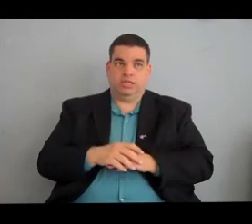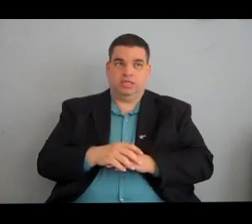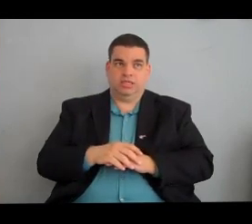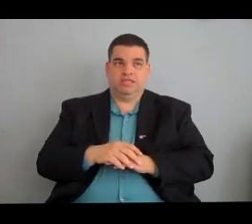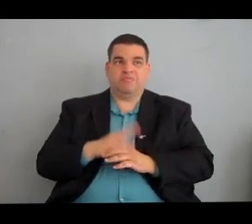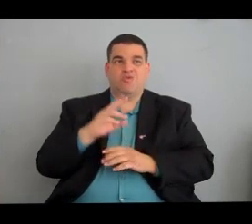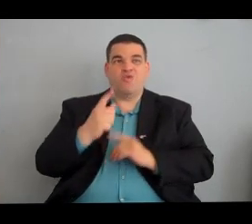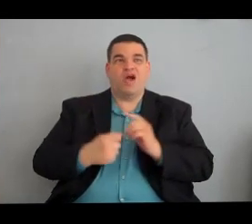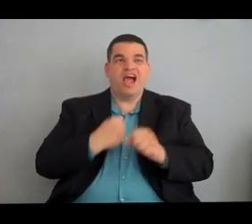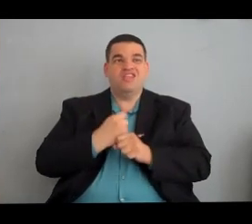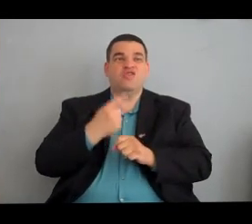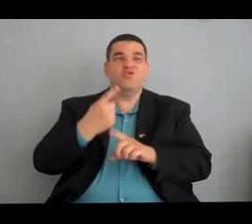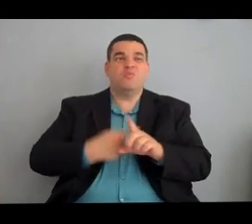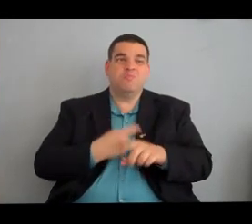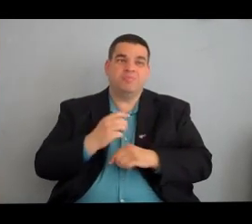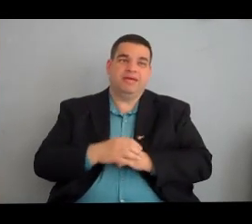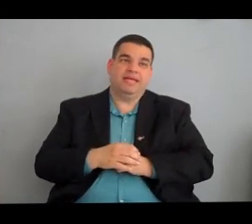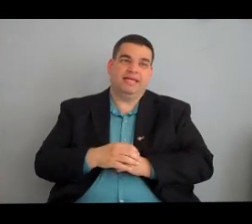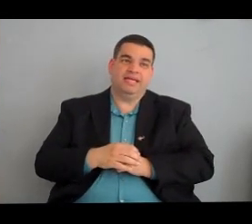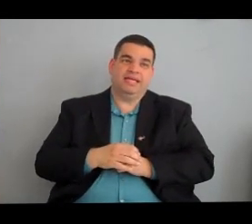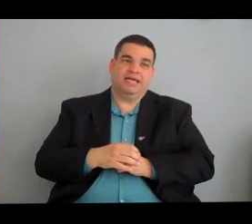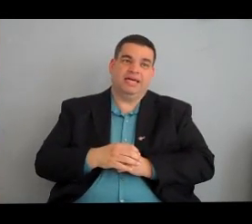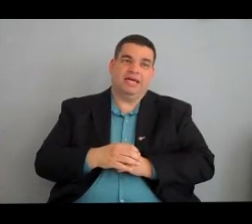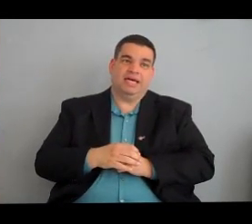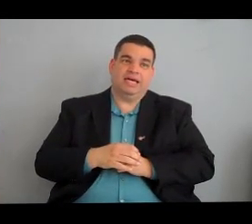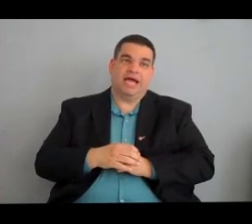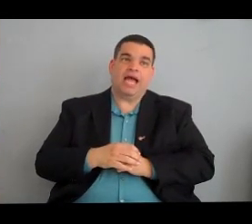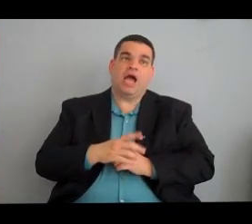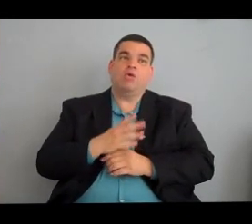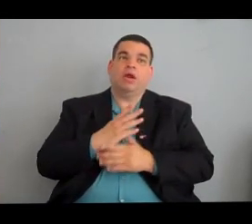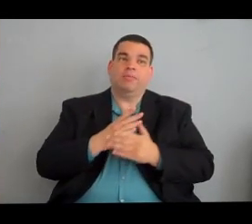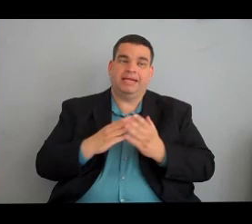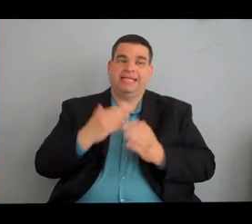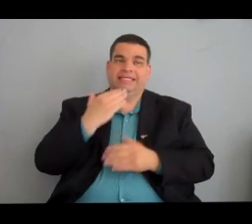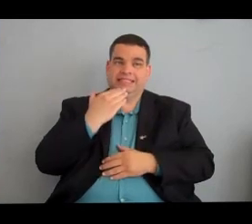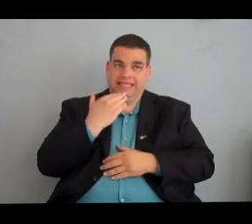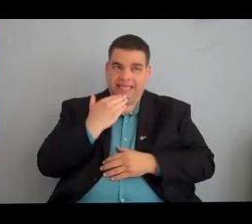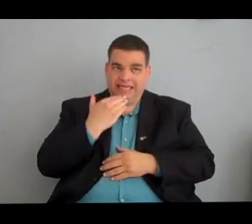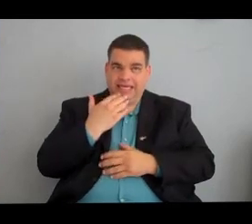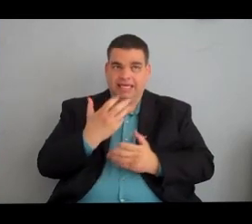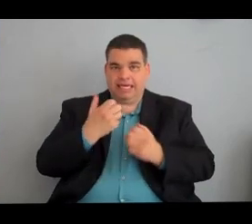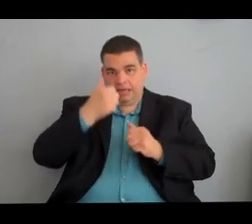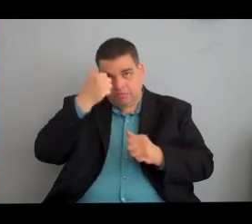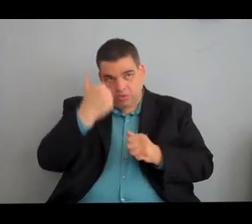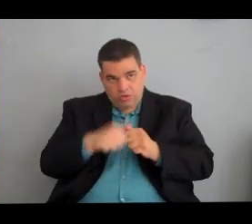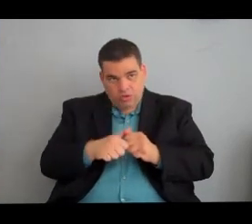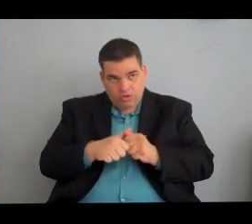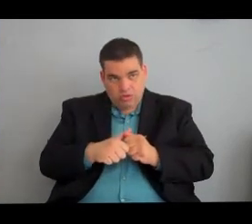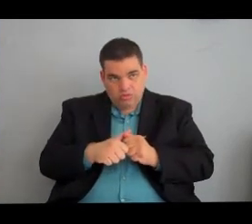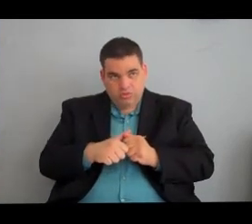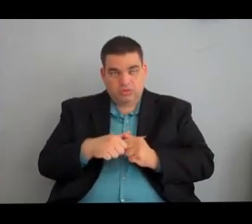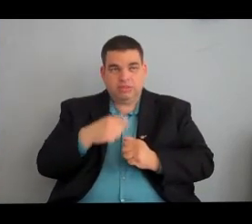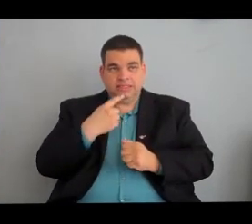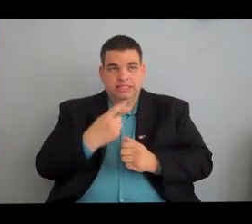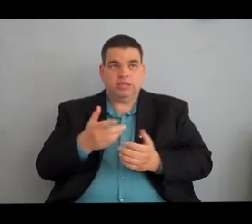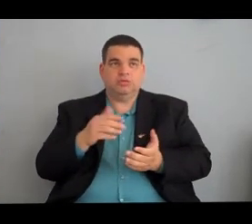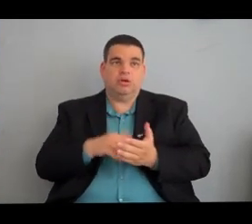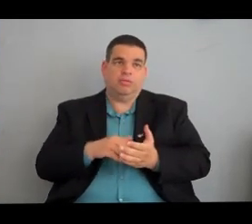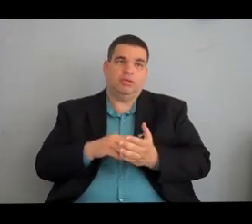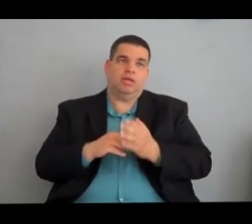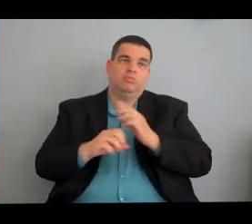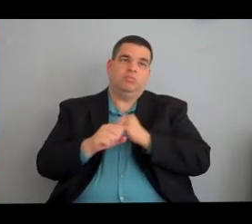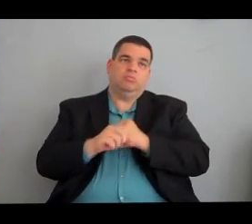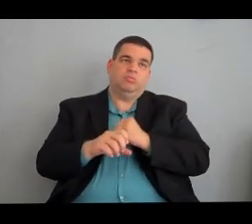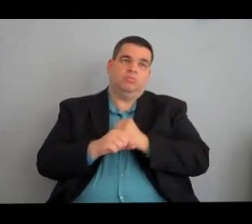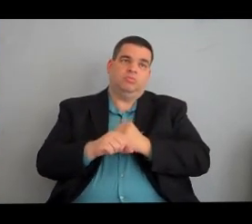un mes. Tomando una nota seria, uh-huh, queremos recordarles y hacernos eco de la campaña de